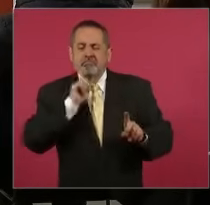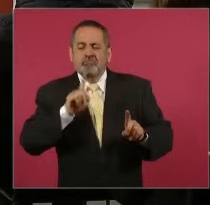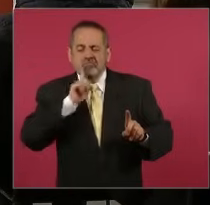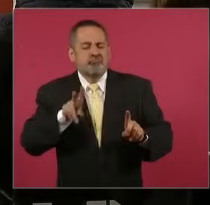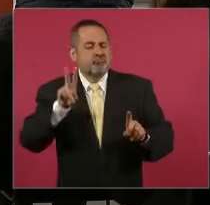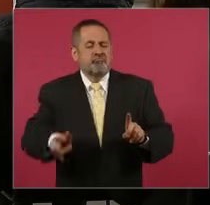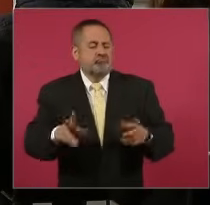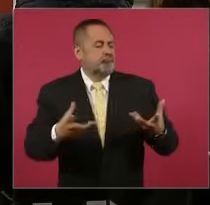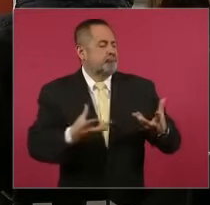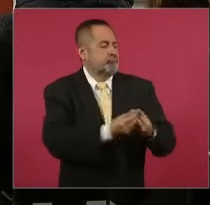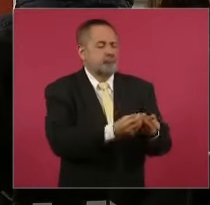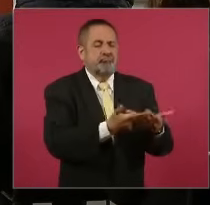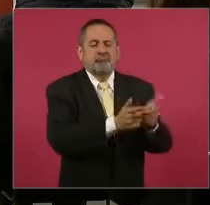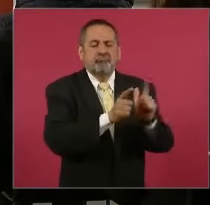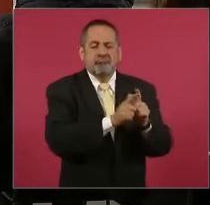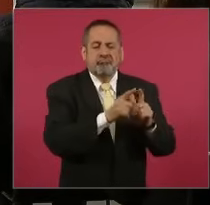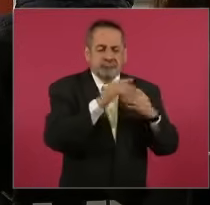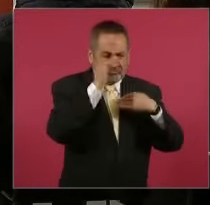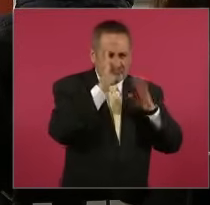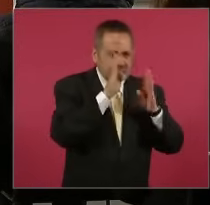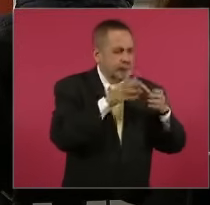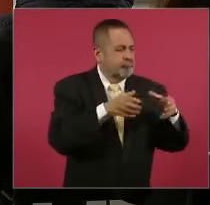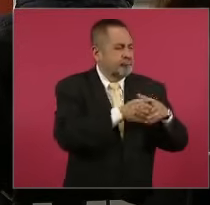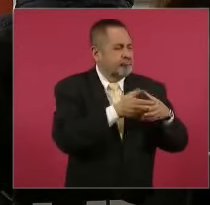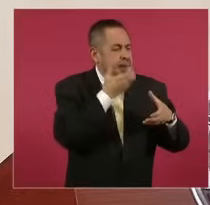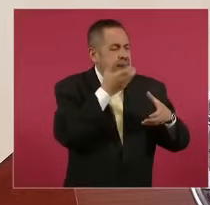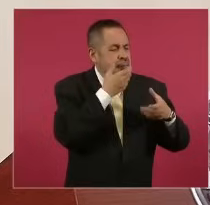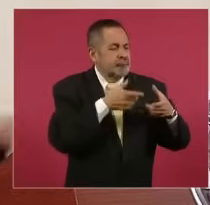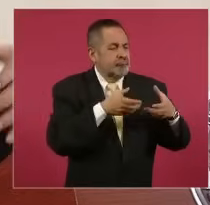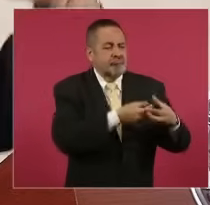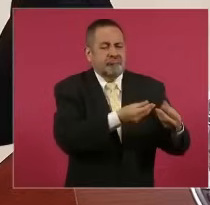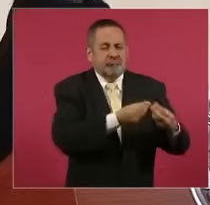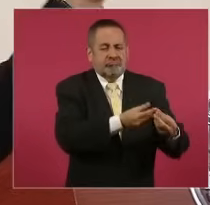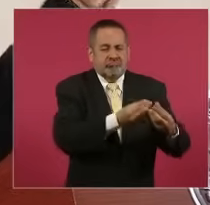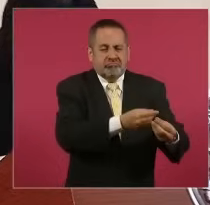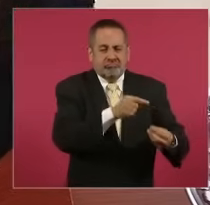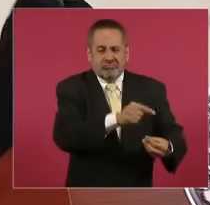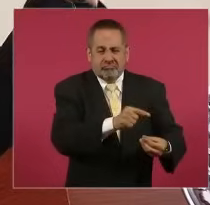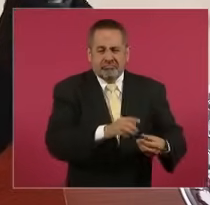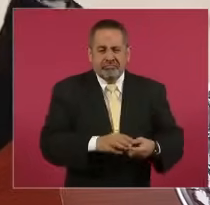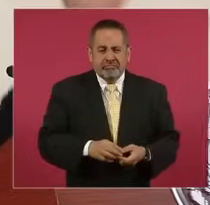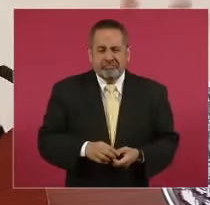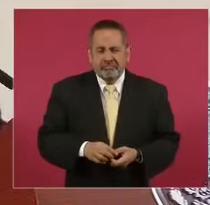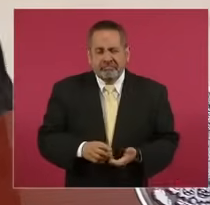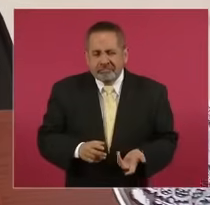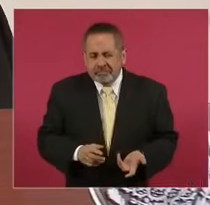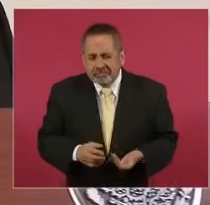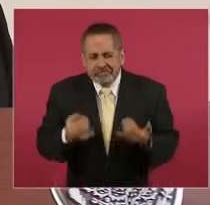Son como muchos